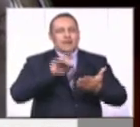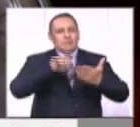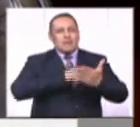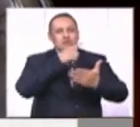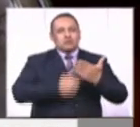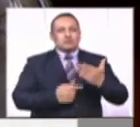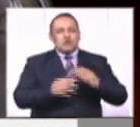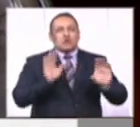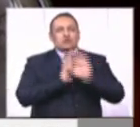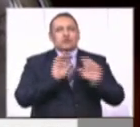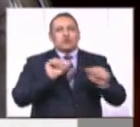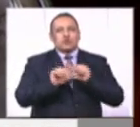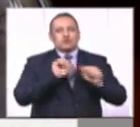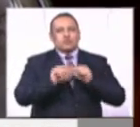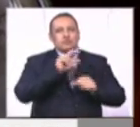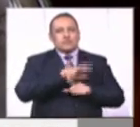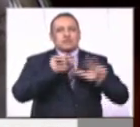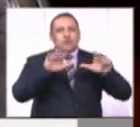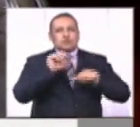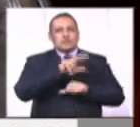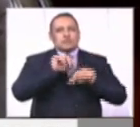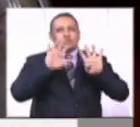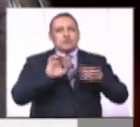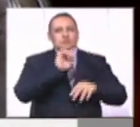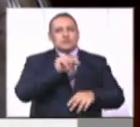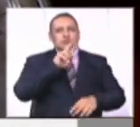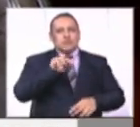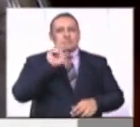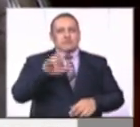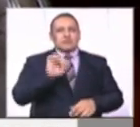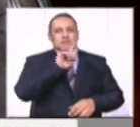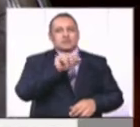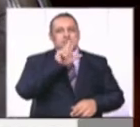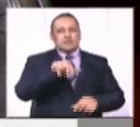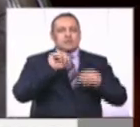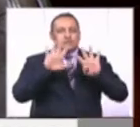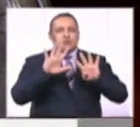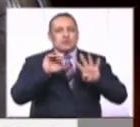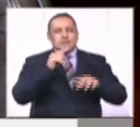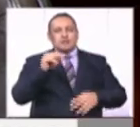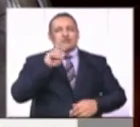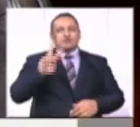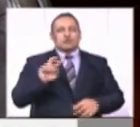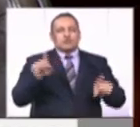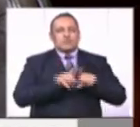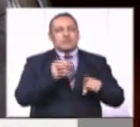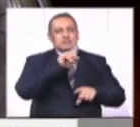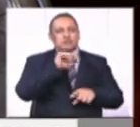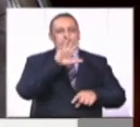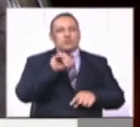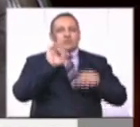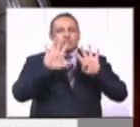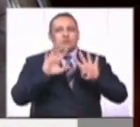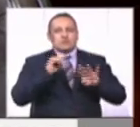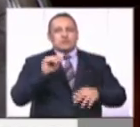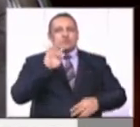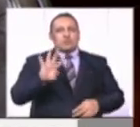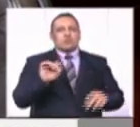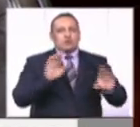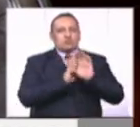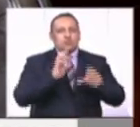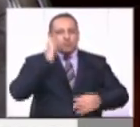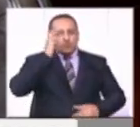infracción a los artículos 38 39 123 139 inciso 2 y 159 inciso 4 de la